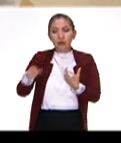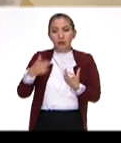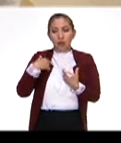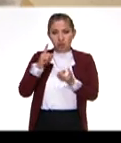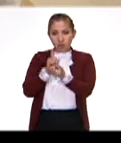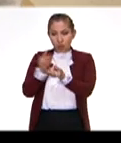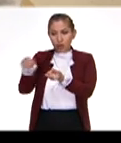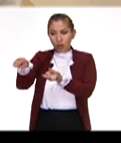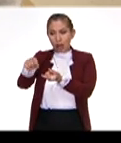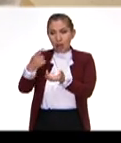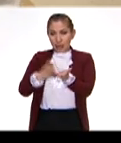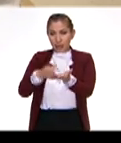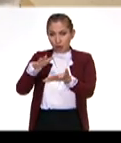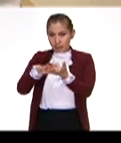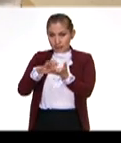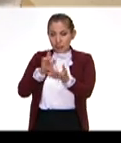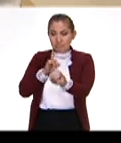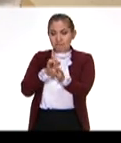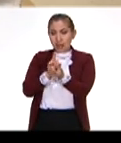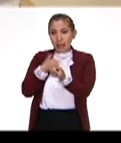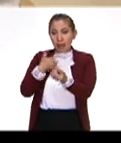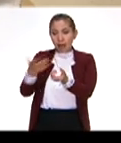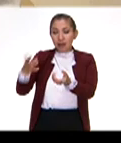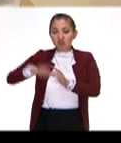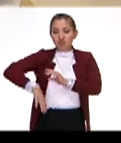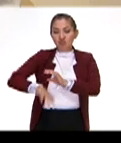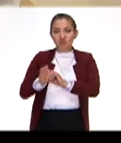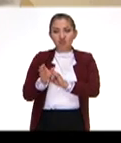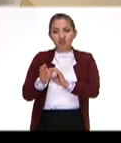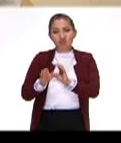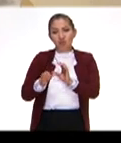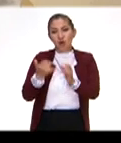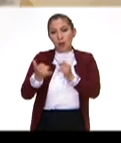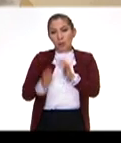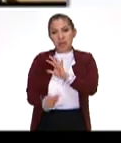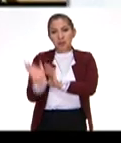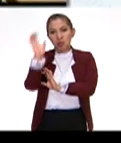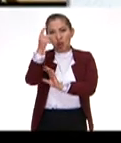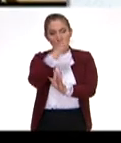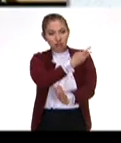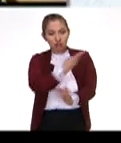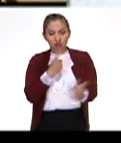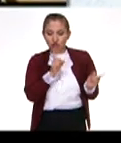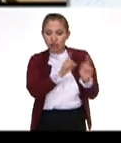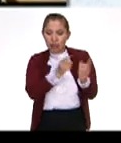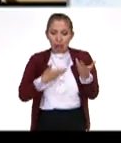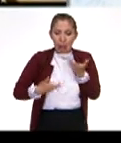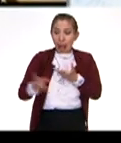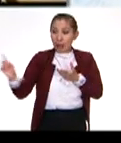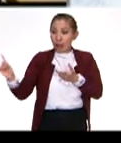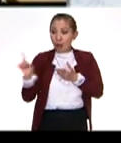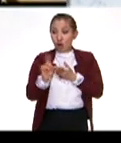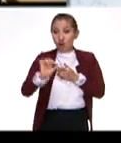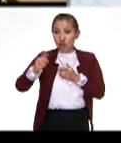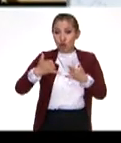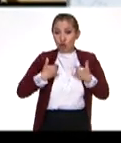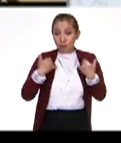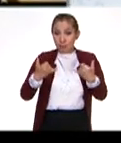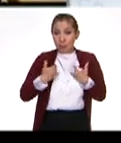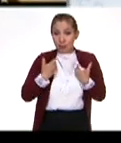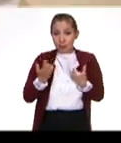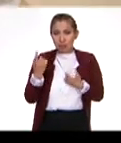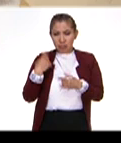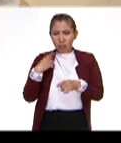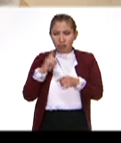que tuve con un chavo en el interior de una cárcel, en una cancha mientras jugábamos básquetbol. Y llegó preso un chavito, tenía